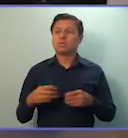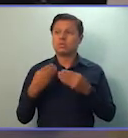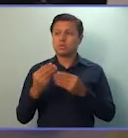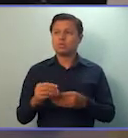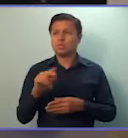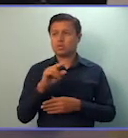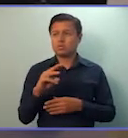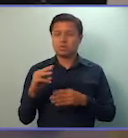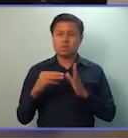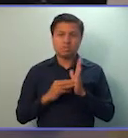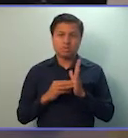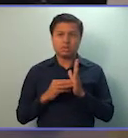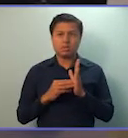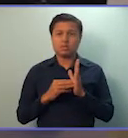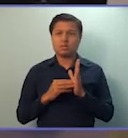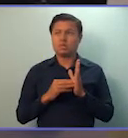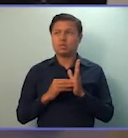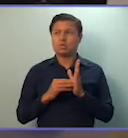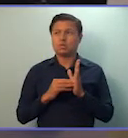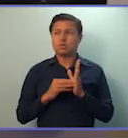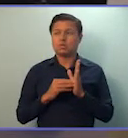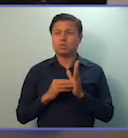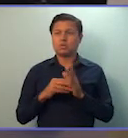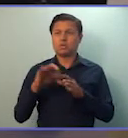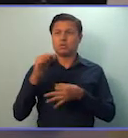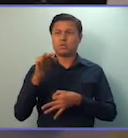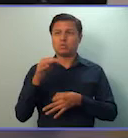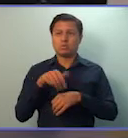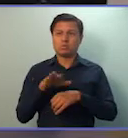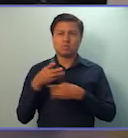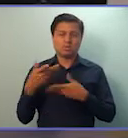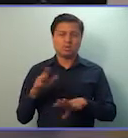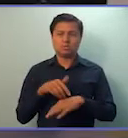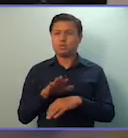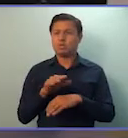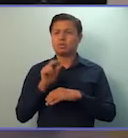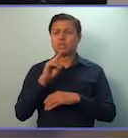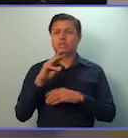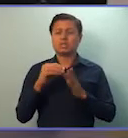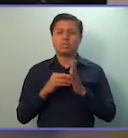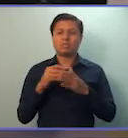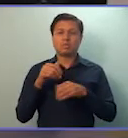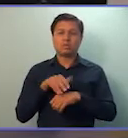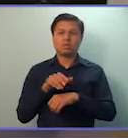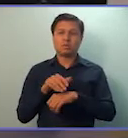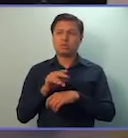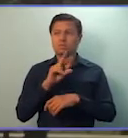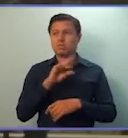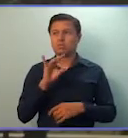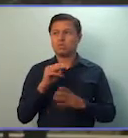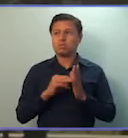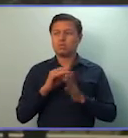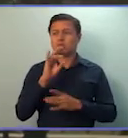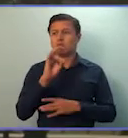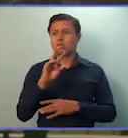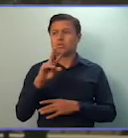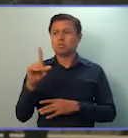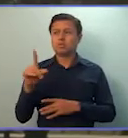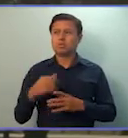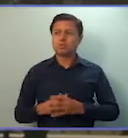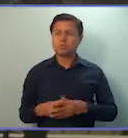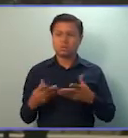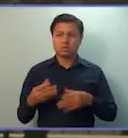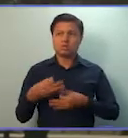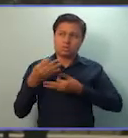26 mil citatorios de esos 26 o 28 mil 721 se